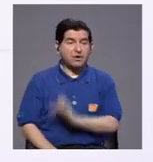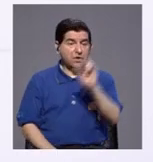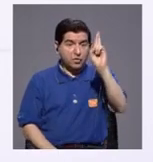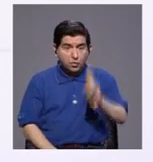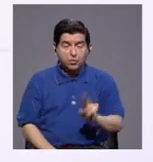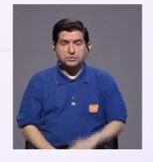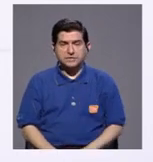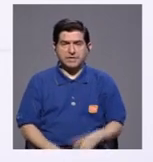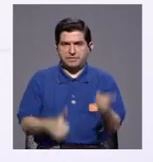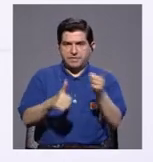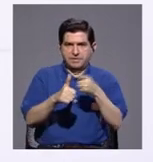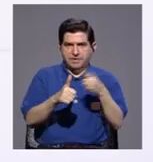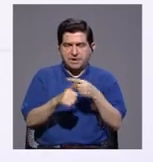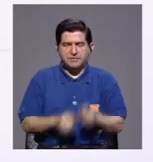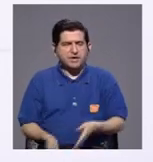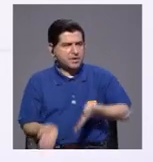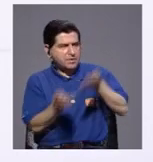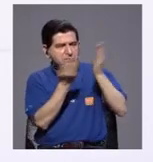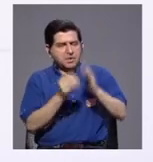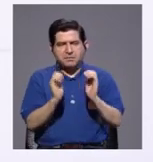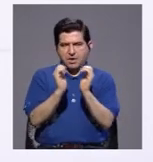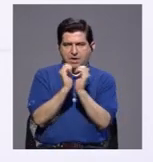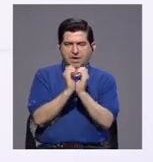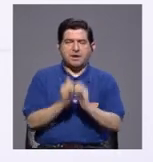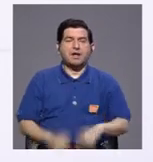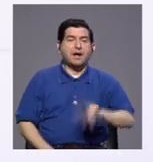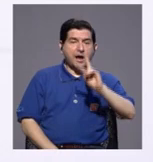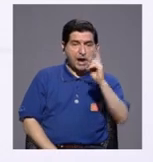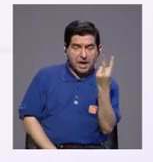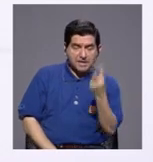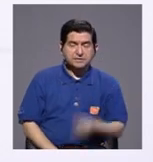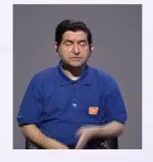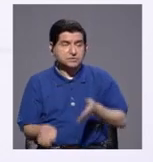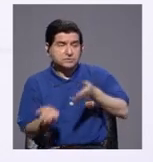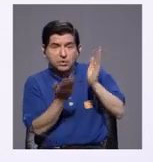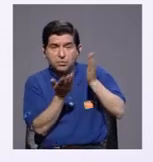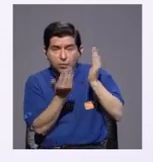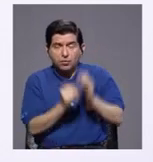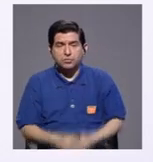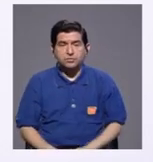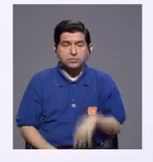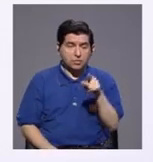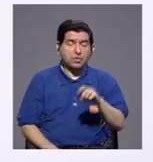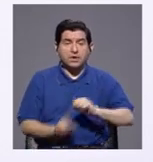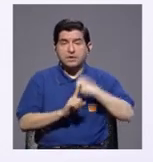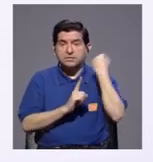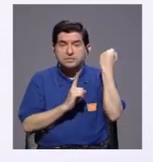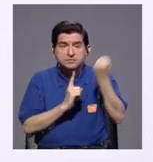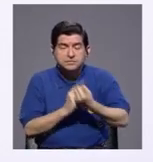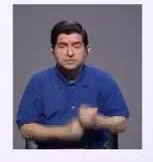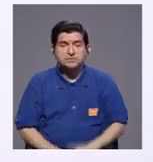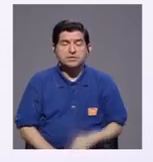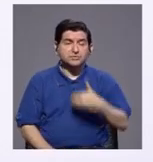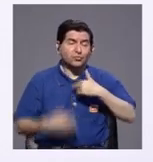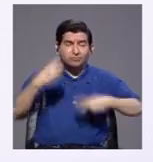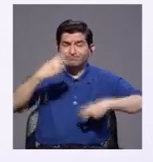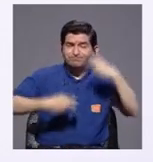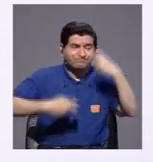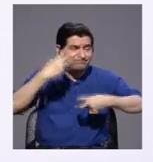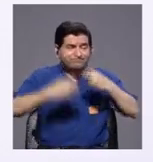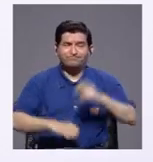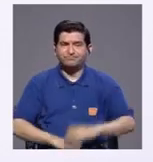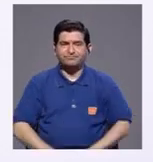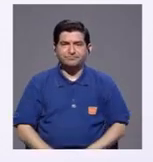rica pasó de ser el primer exportador de chayote a ser el segundo exportador perder un impase allí donde ellos tuvieron problemas